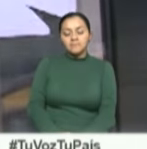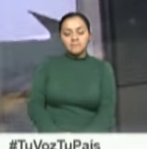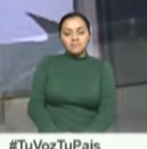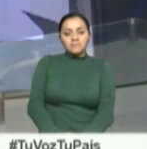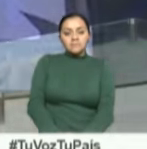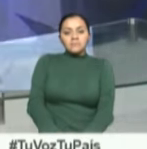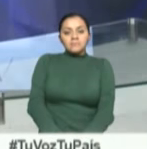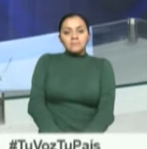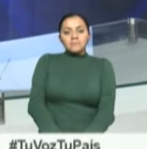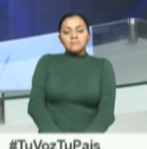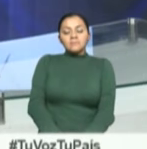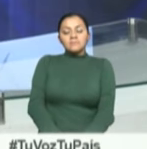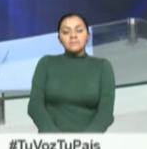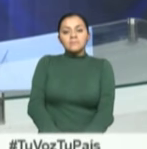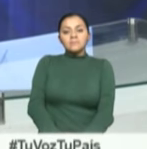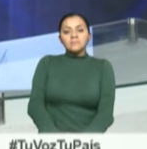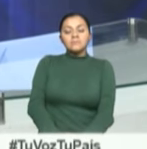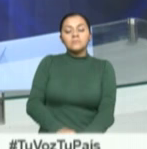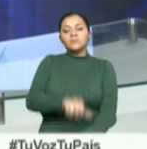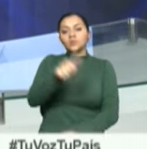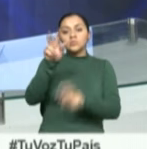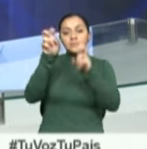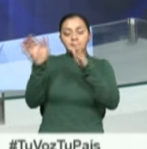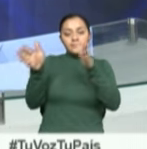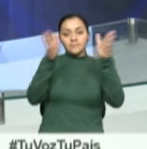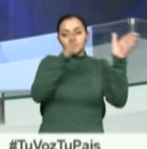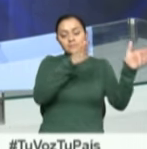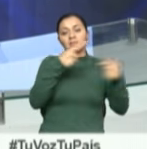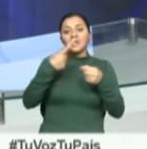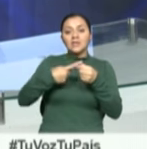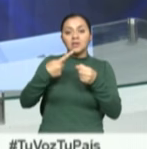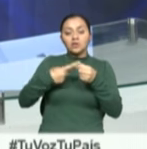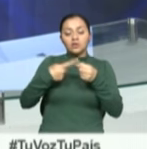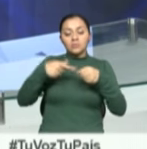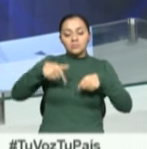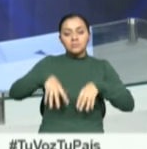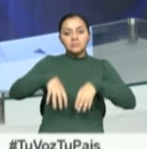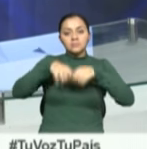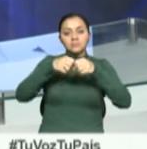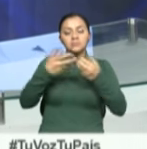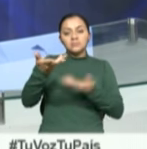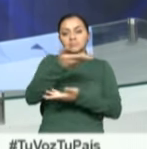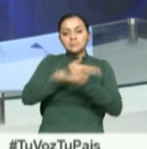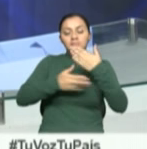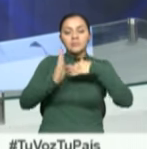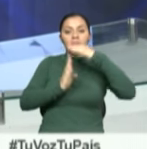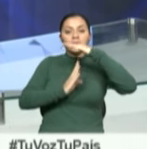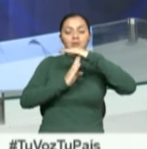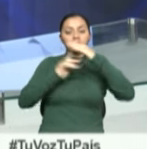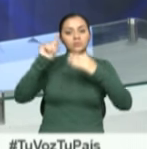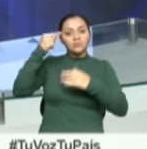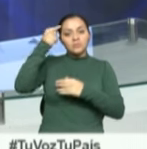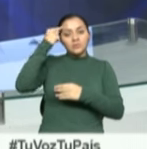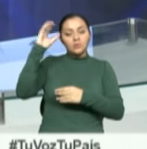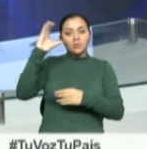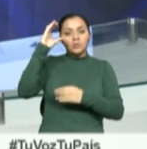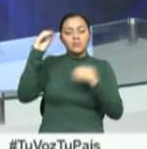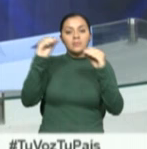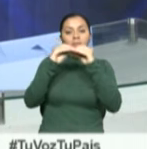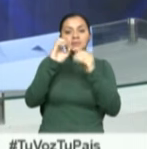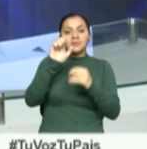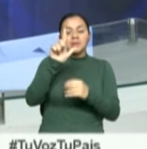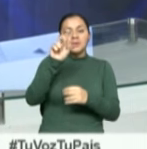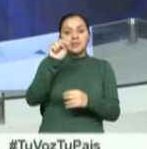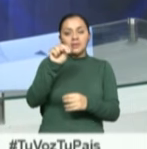Ciudadano. Y en otro tema, Quito será la sede de las conversaciones de paz entre el gobierno colombiano y el Ejército de